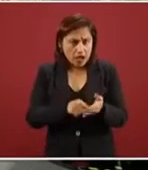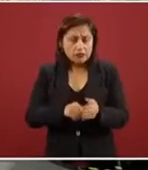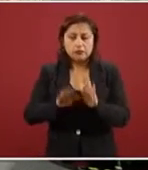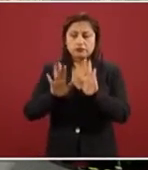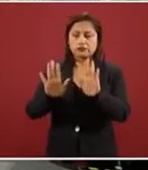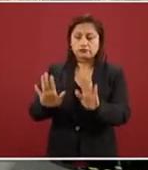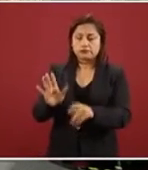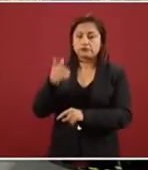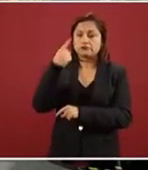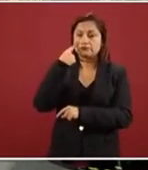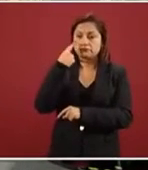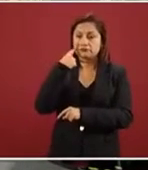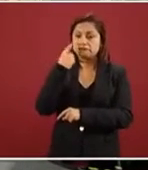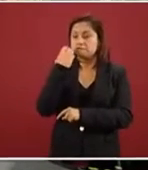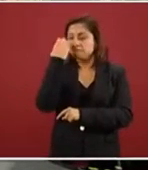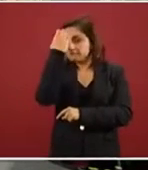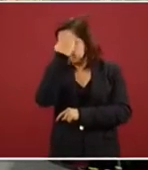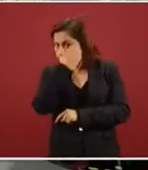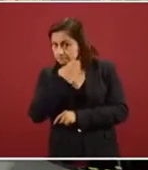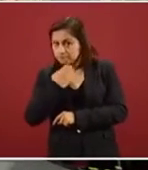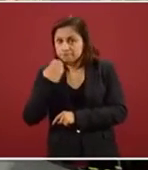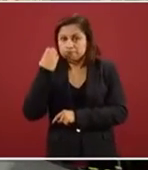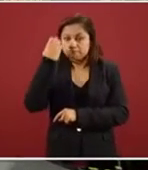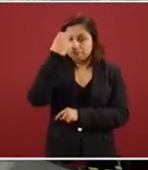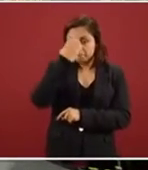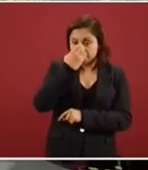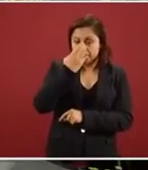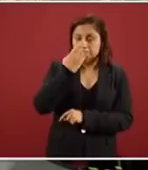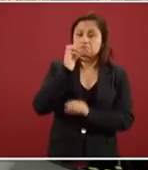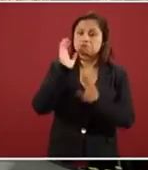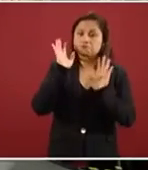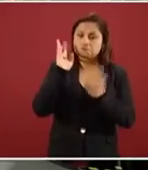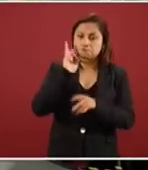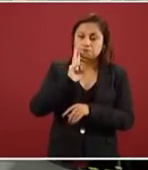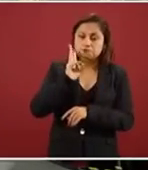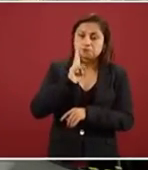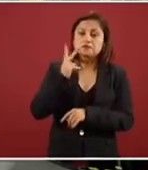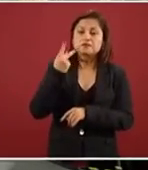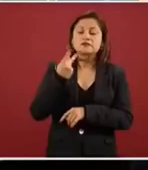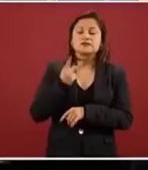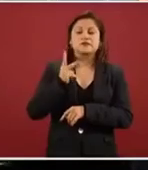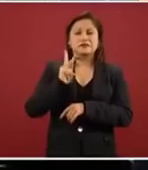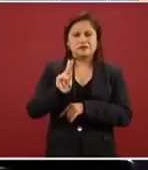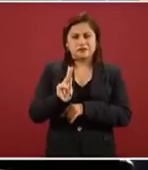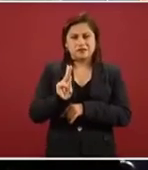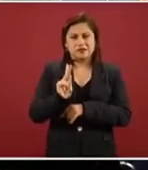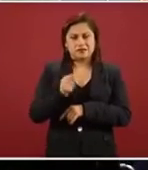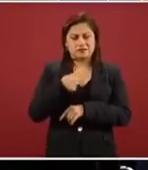pero no creo yo que